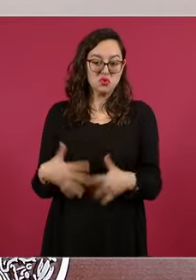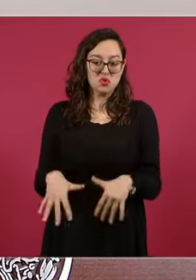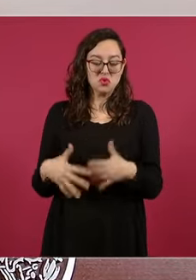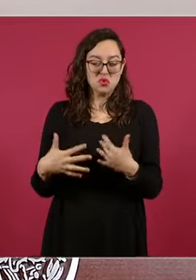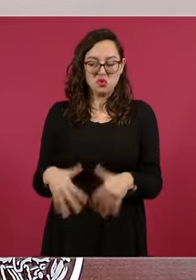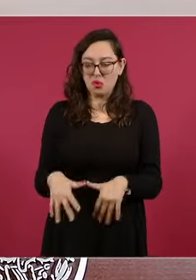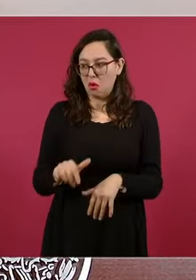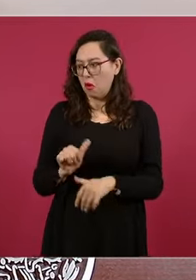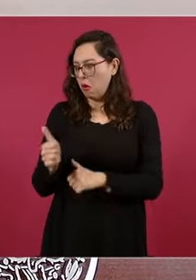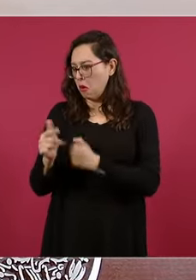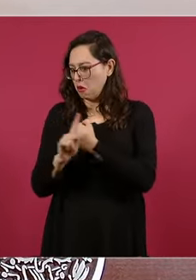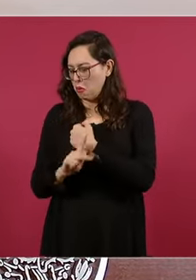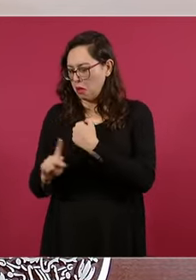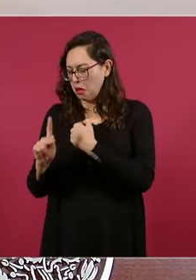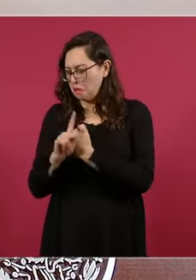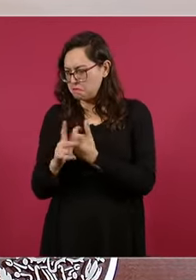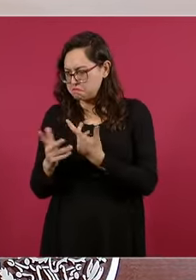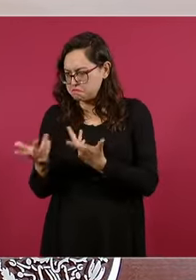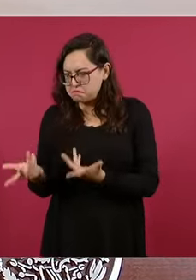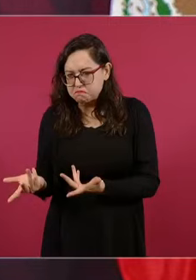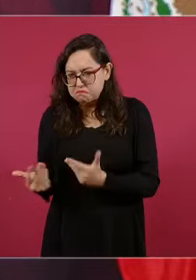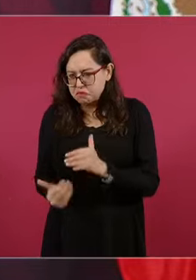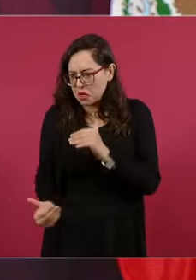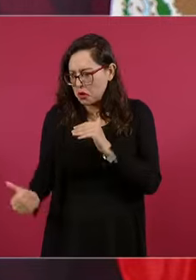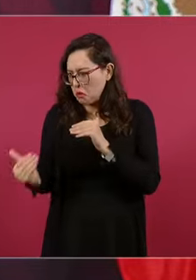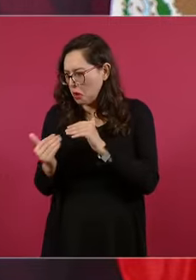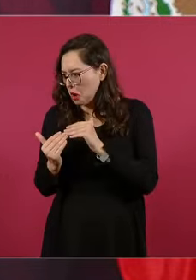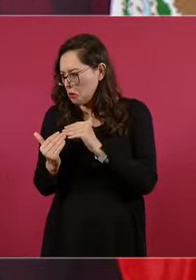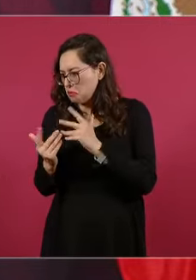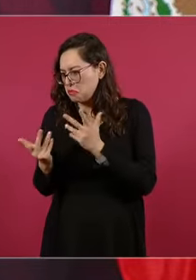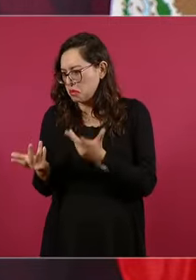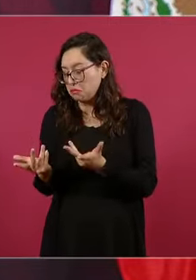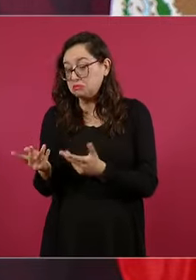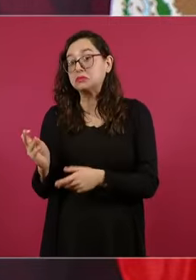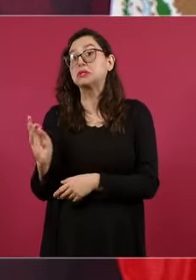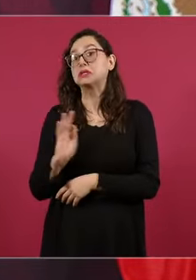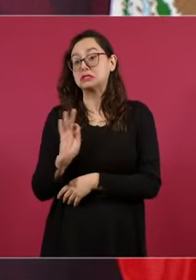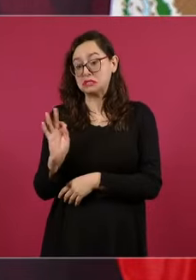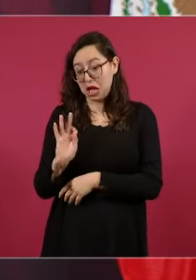¿En dónde? Bueno, puede ser Perú,